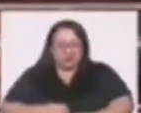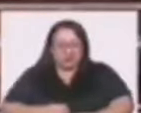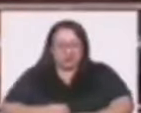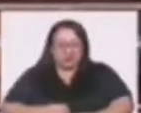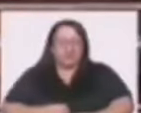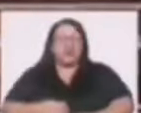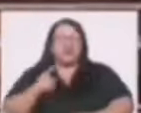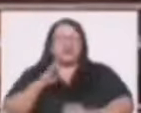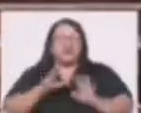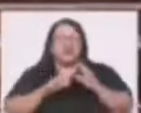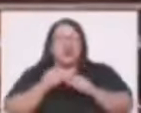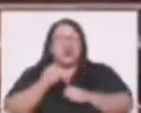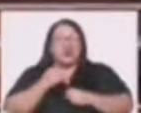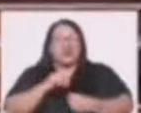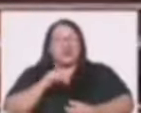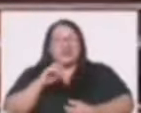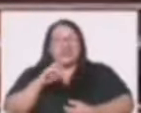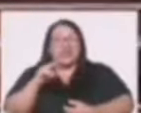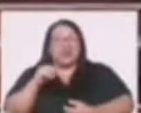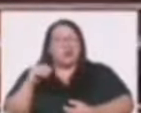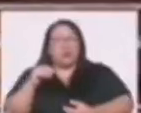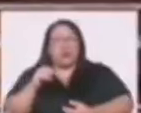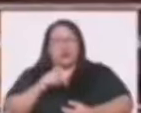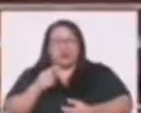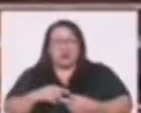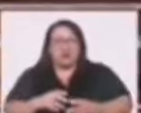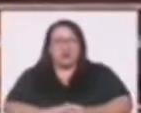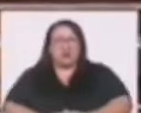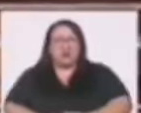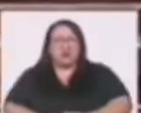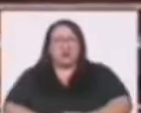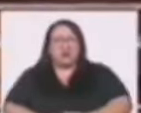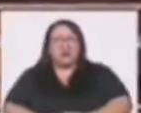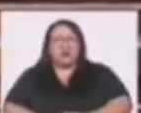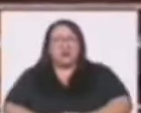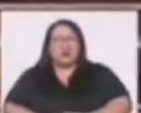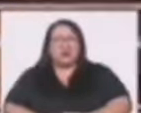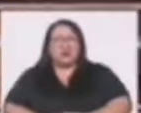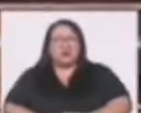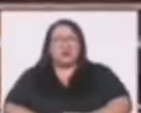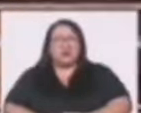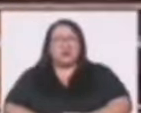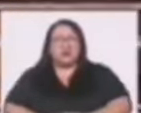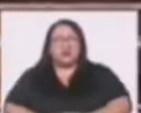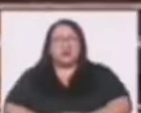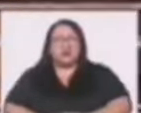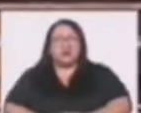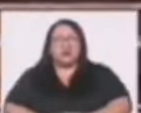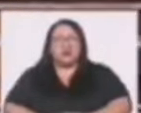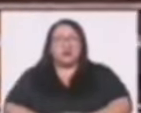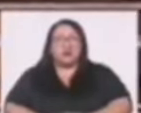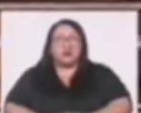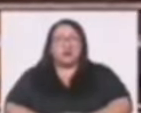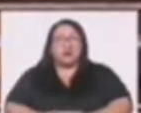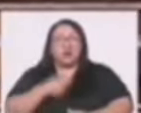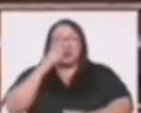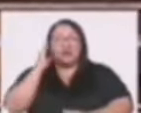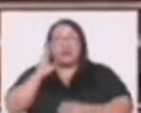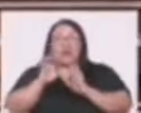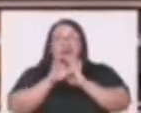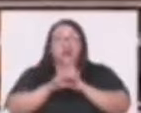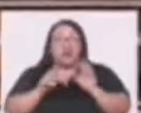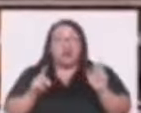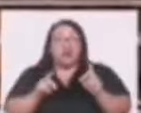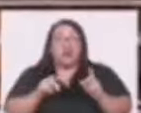duda supuesta, en lugar de ir a servir, que efectivamente no es ninguna entidad que debería dar algún tipo de interpretación de lo que manda la